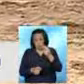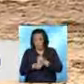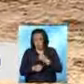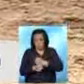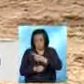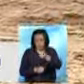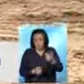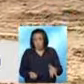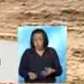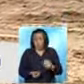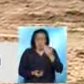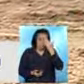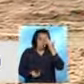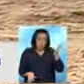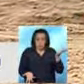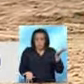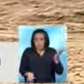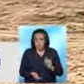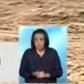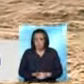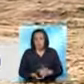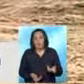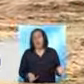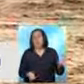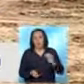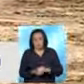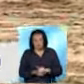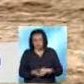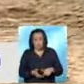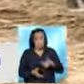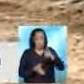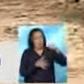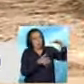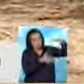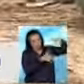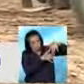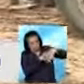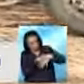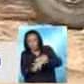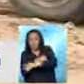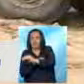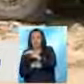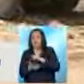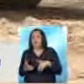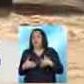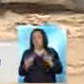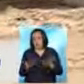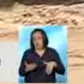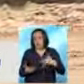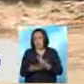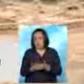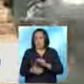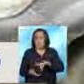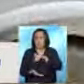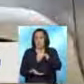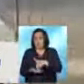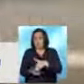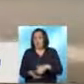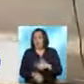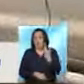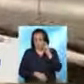ustedes, porque no se sabe en qué momento otro huaico desde la quebrada de San Ildefonso puede invadir el centro histórico de